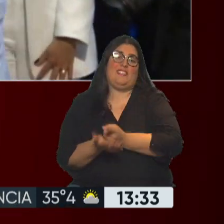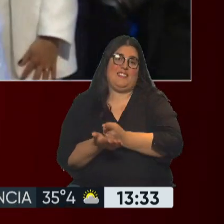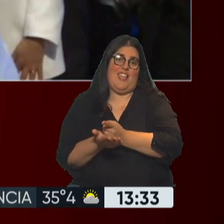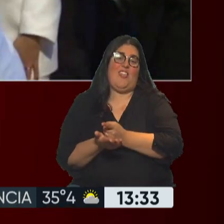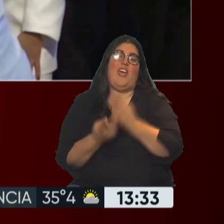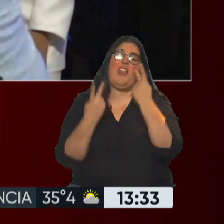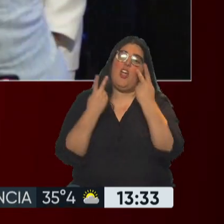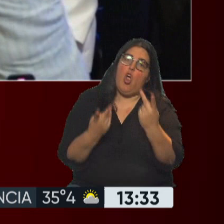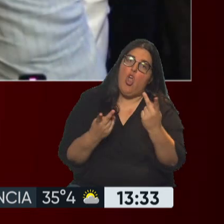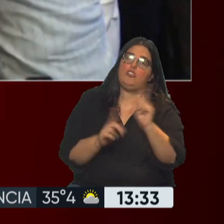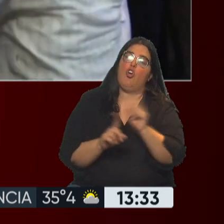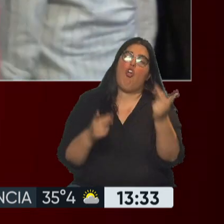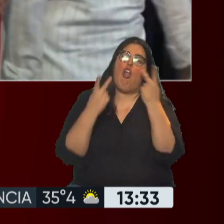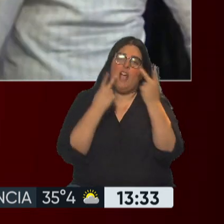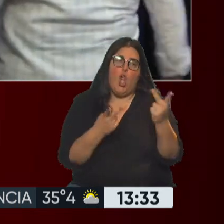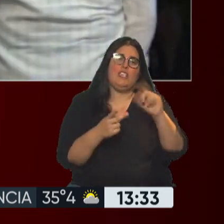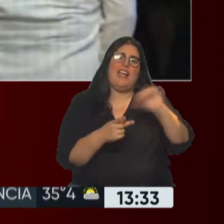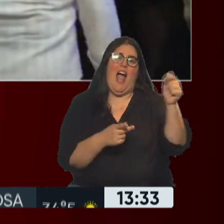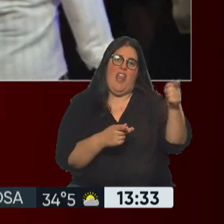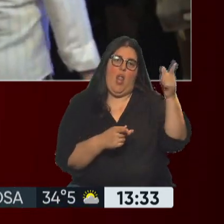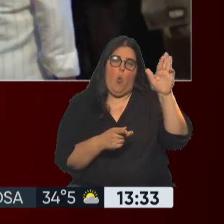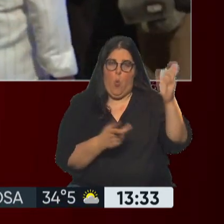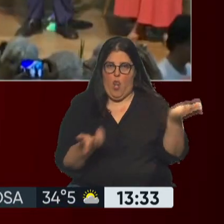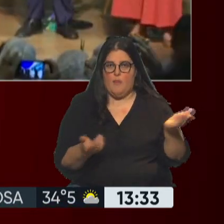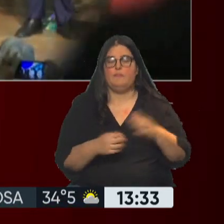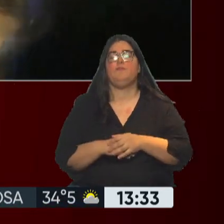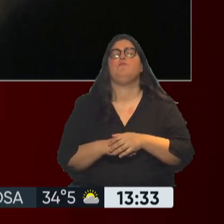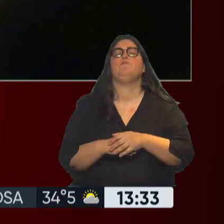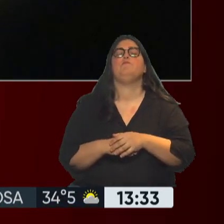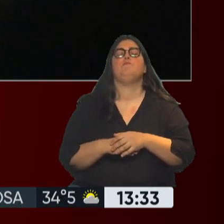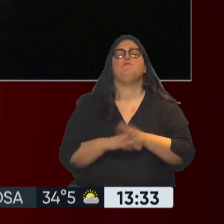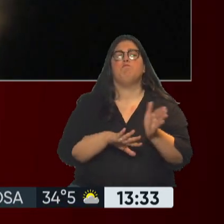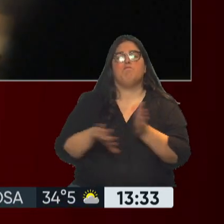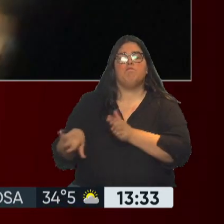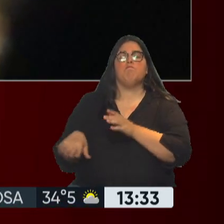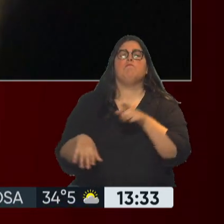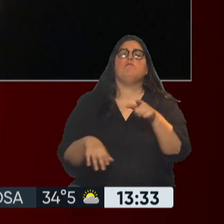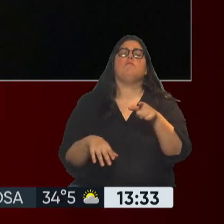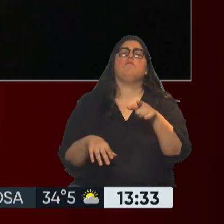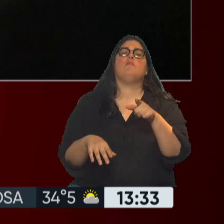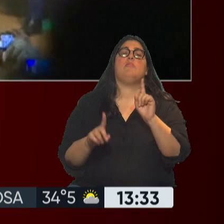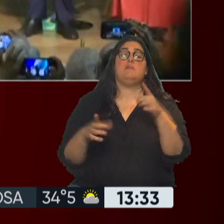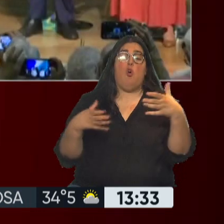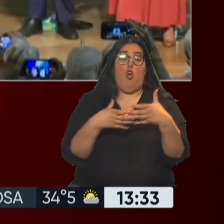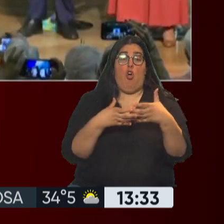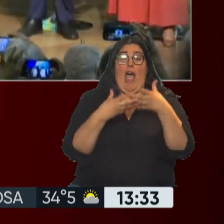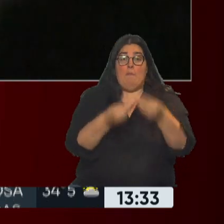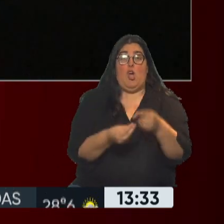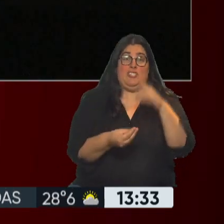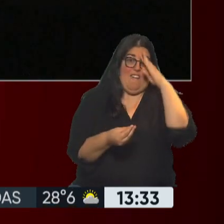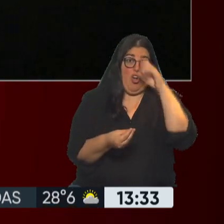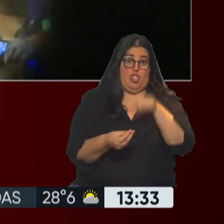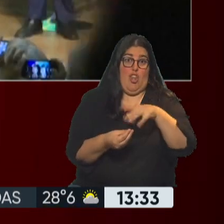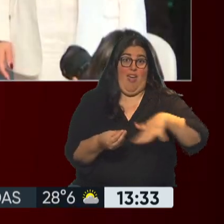si reconoce, no reconoce, si gana Lula. Ahora, otra cosa pasa con el movimiento que lo apoya, porque